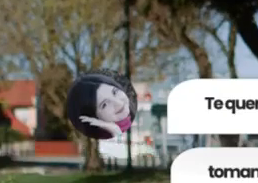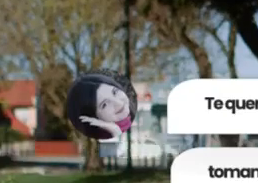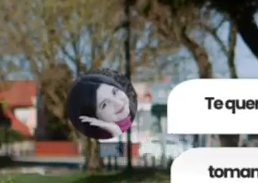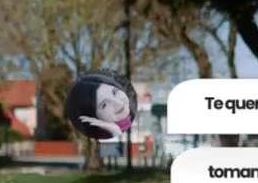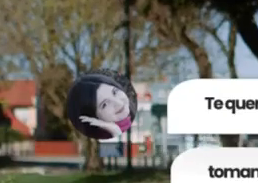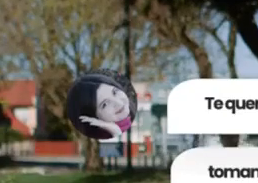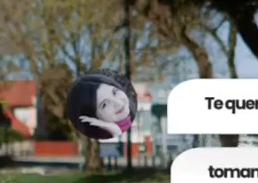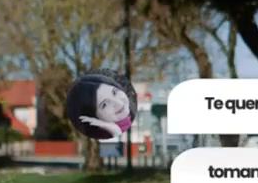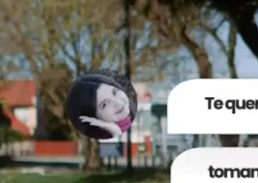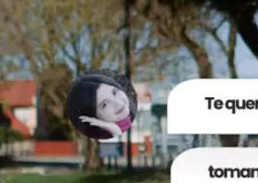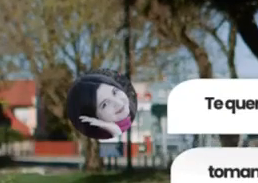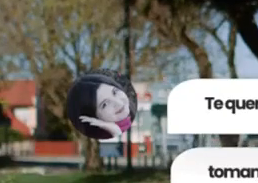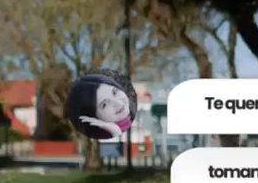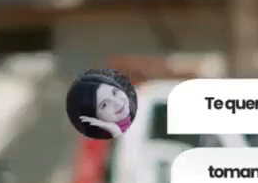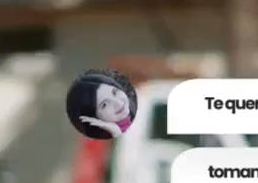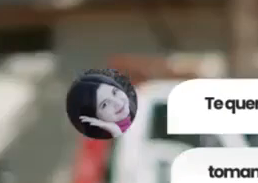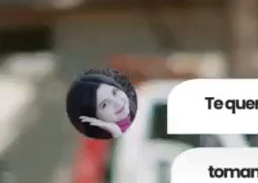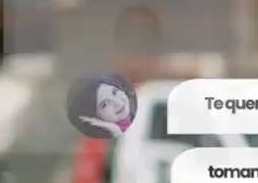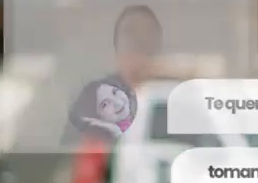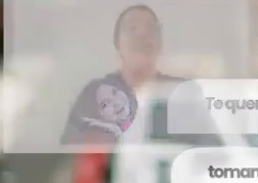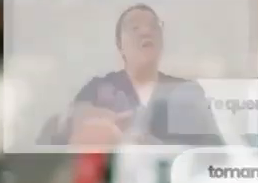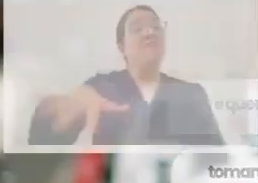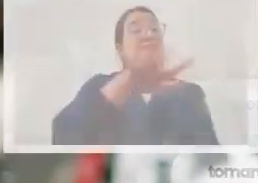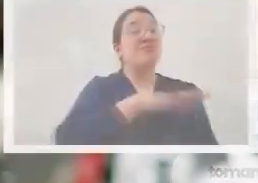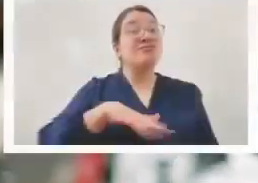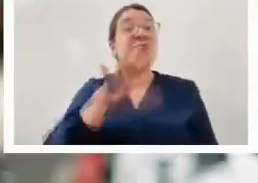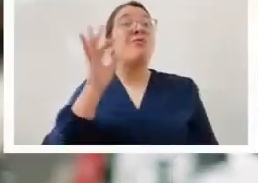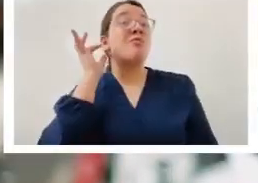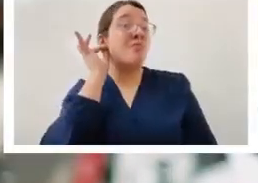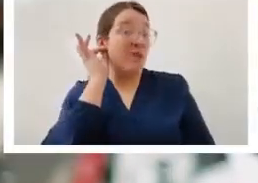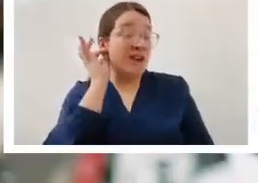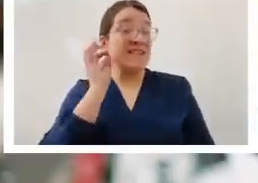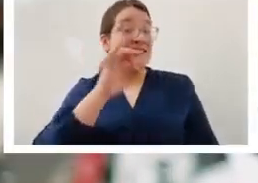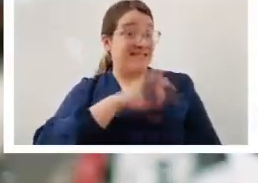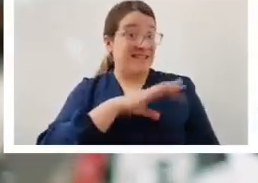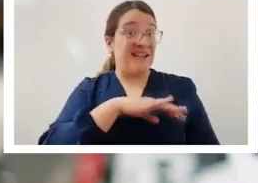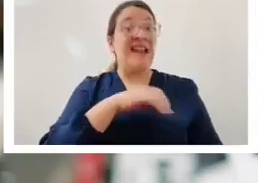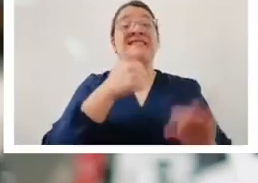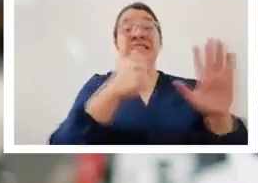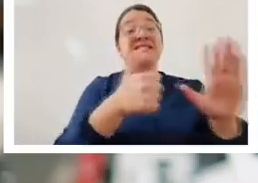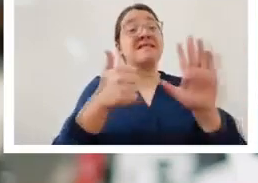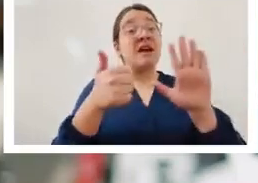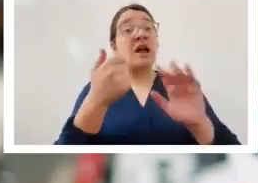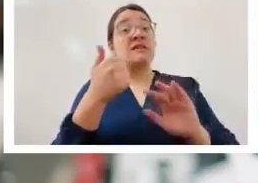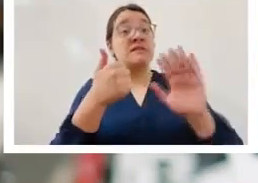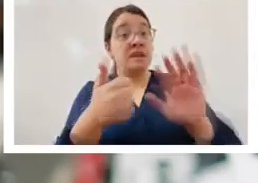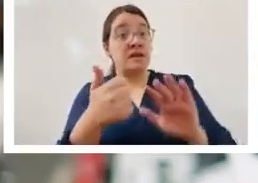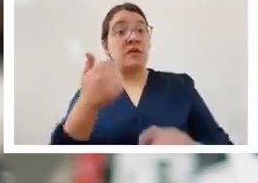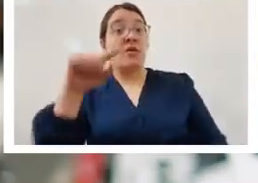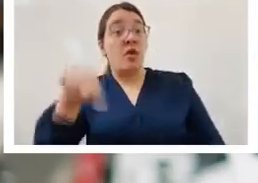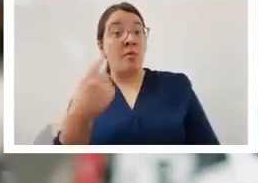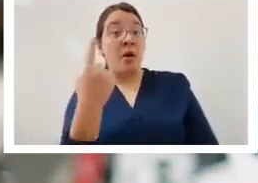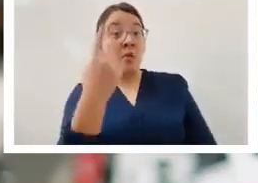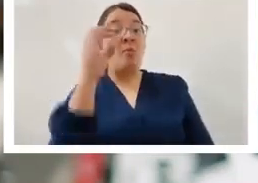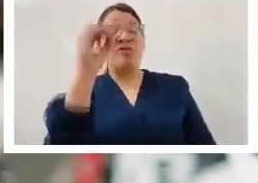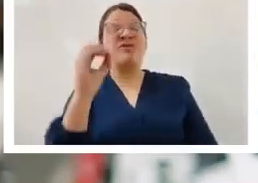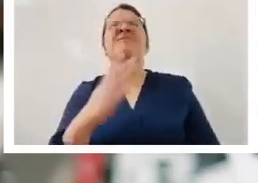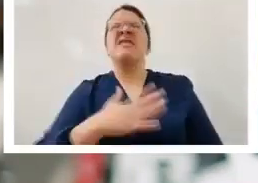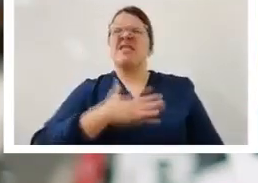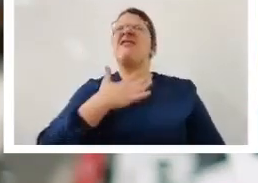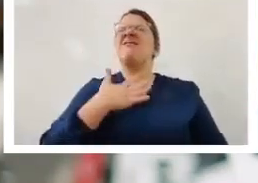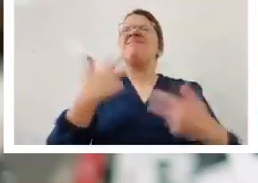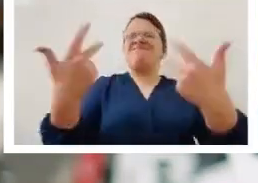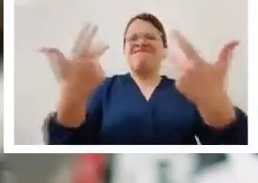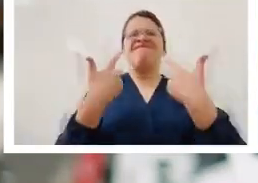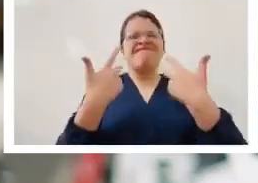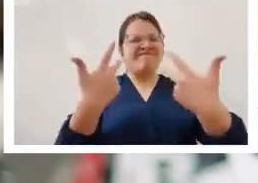también, porque siempre supimos que existía esta necesidad. Pero como antes trabajábamos solo a base de voluntariado, tampoco